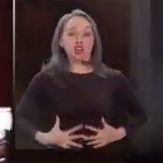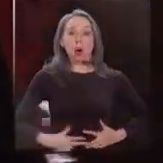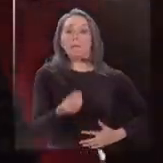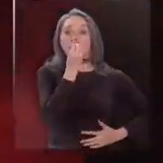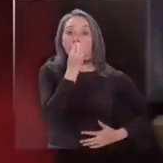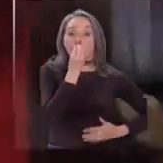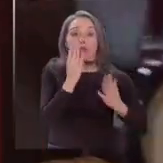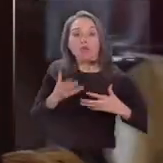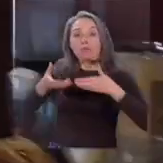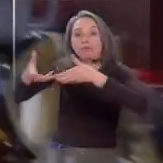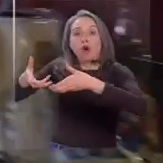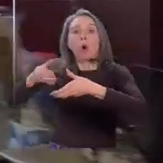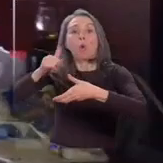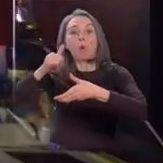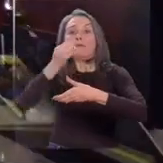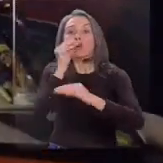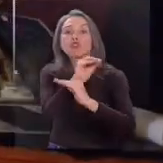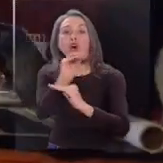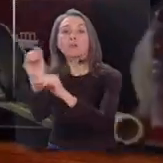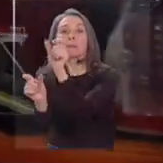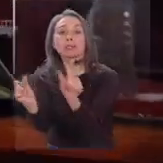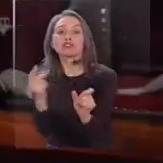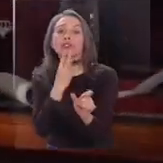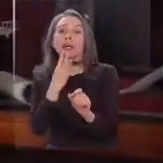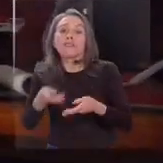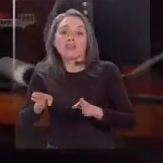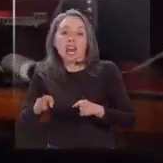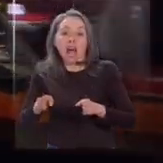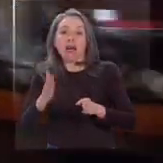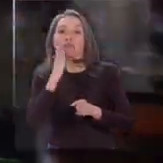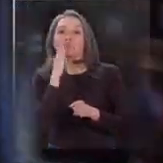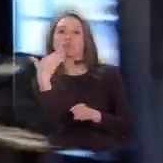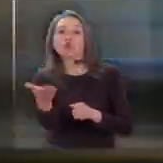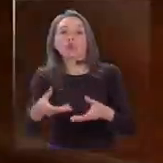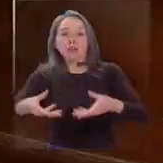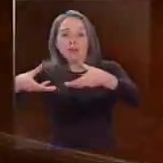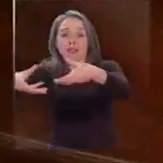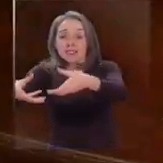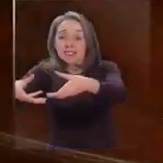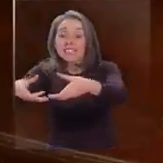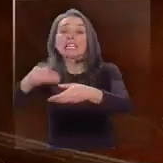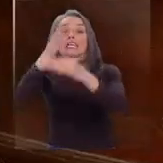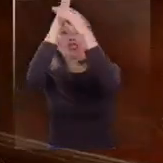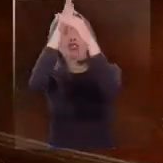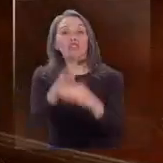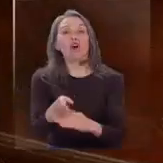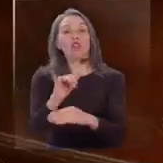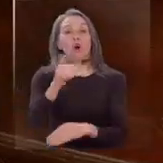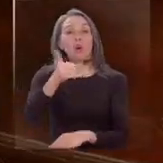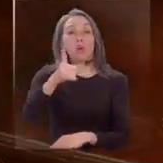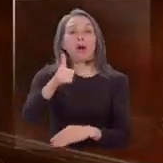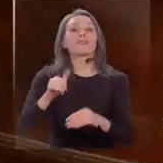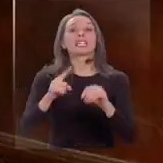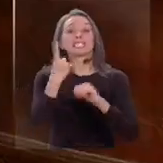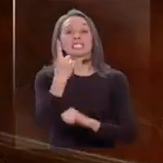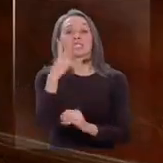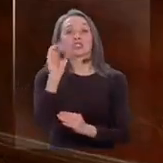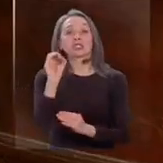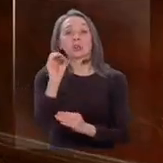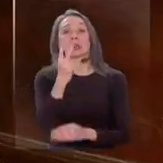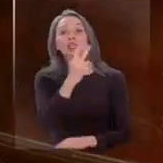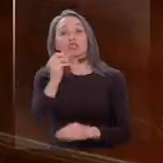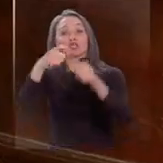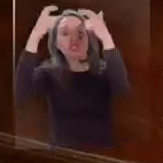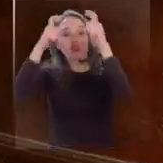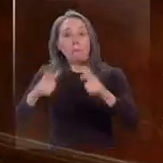jueves entregan igualmente comida a las personas en situación de calle. Estamos entregando los días jueves alrededor de 150 o